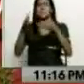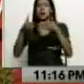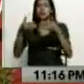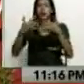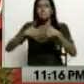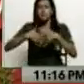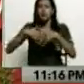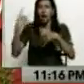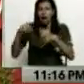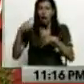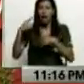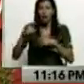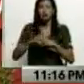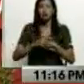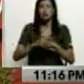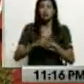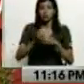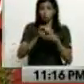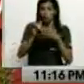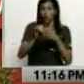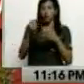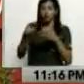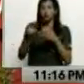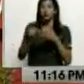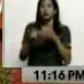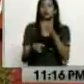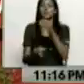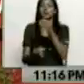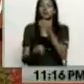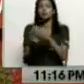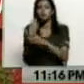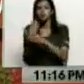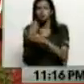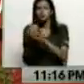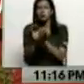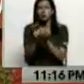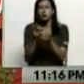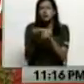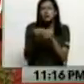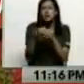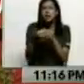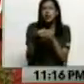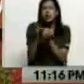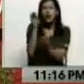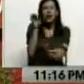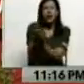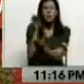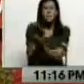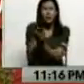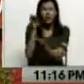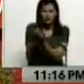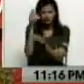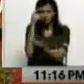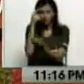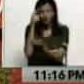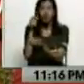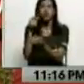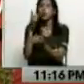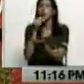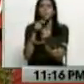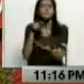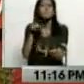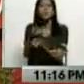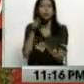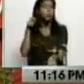ubicada en Panamá con un capital de 000 y de las inversiones realizadas en las islas Gran Caimán en el año 2016 paraíso fiscal muy